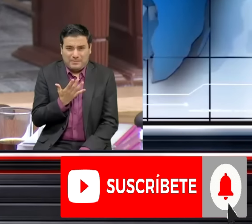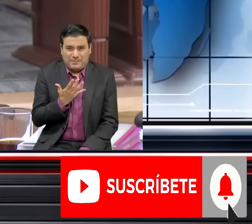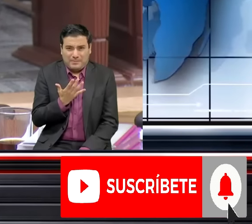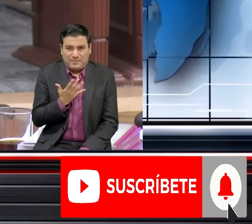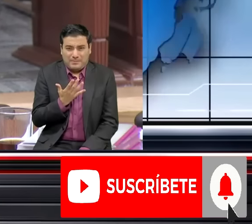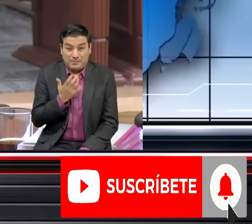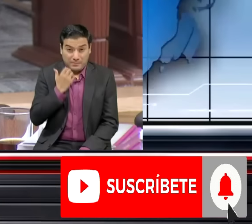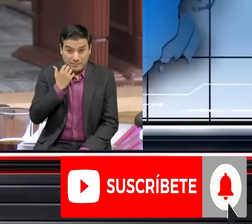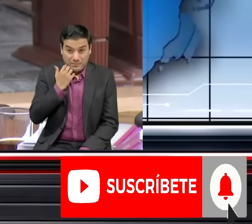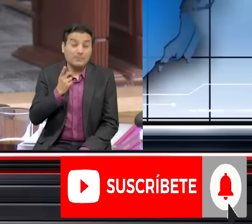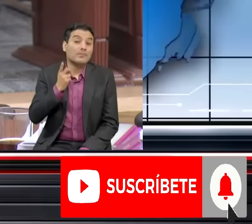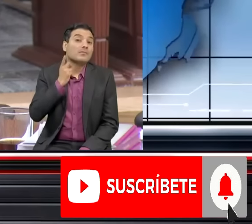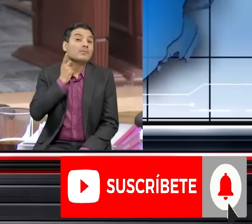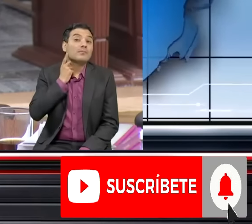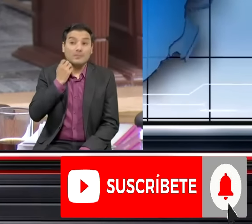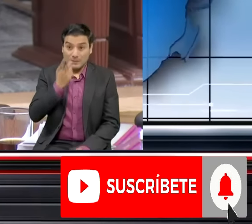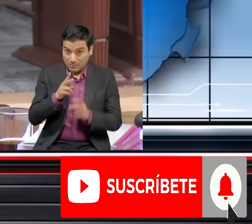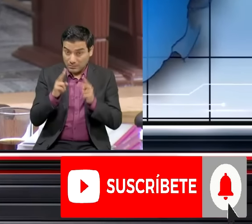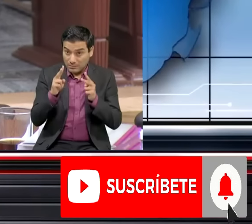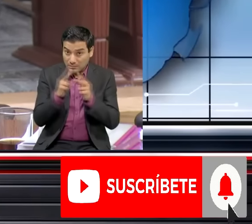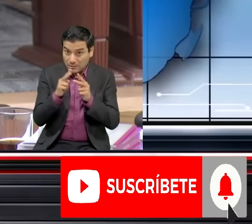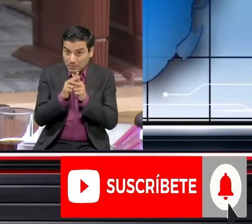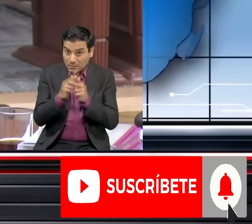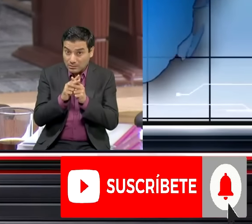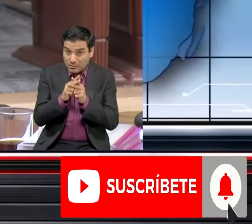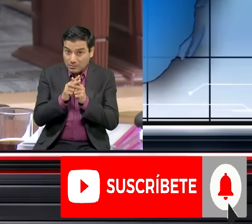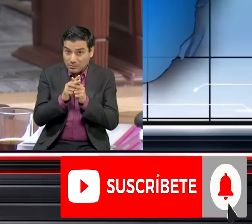¿Quiere pelear, diputado?